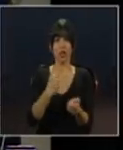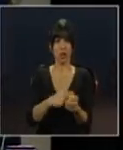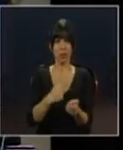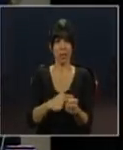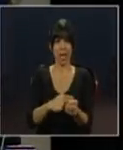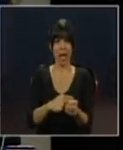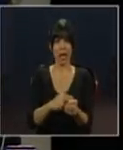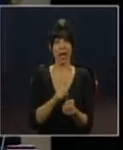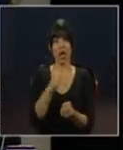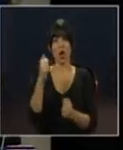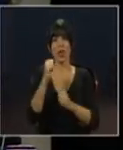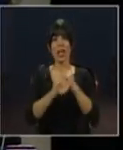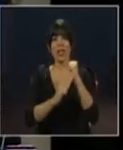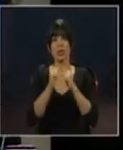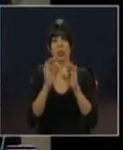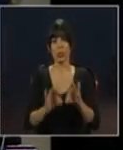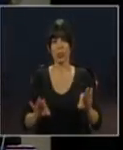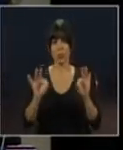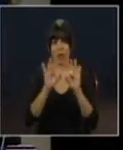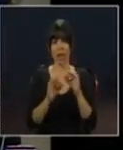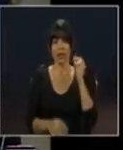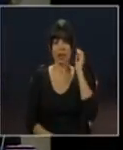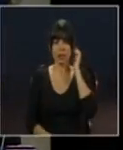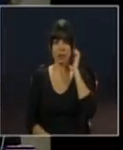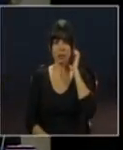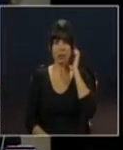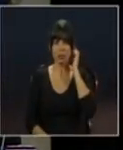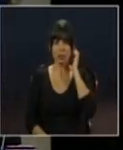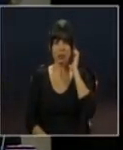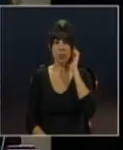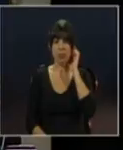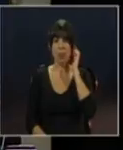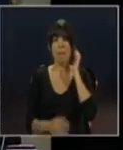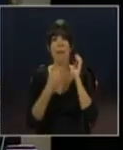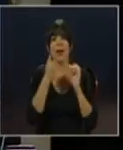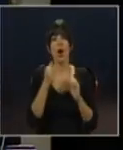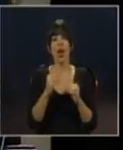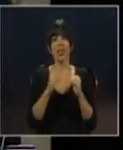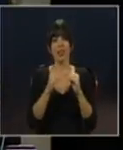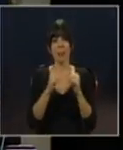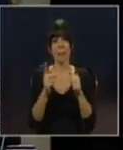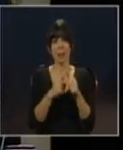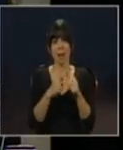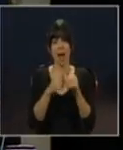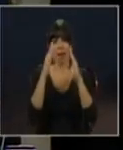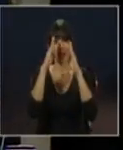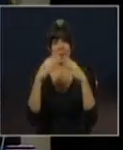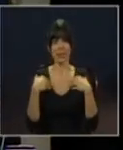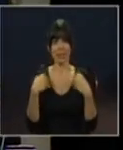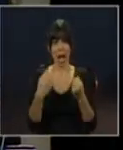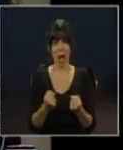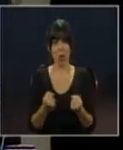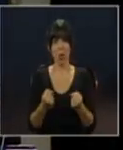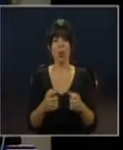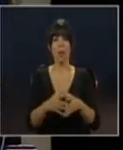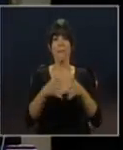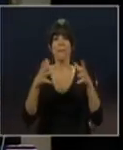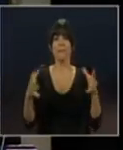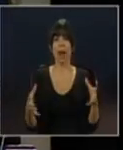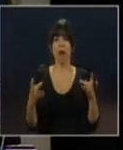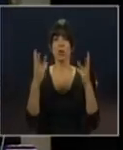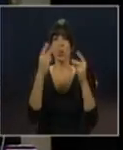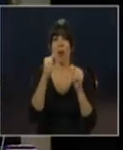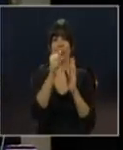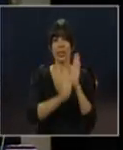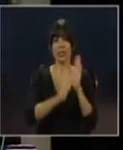y otra infraestructura prioritaria, mejorar significativamente el nivel primario de atención en salud, aumentar el número de